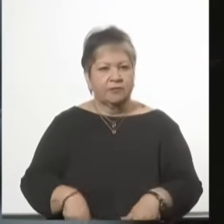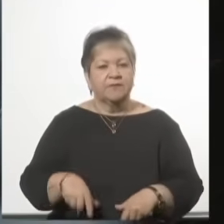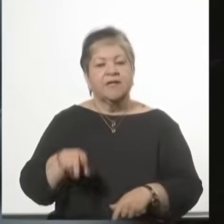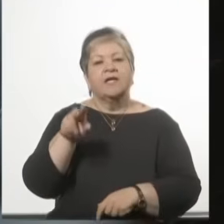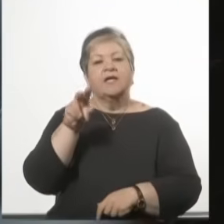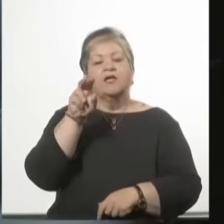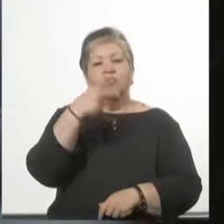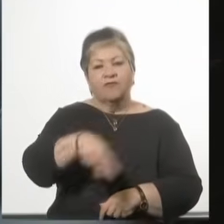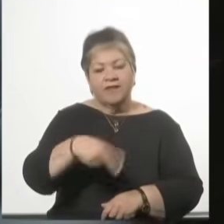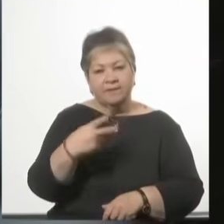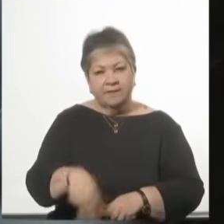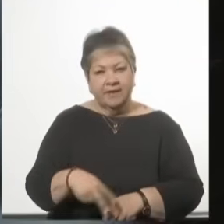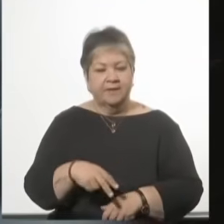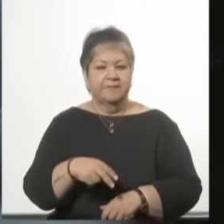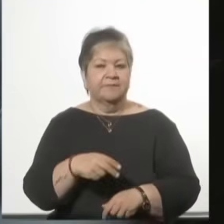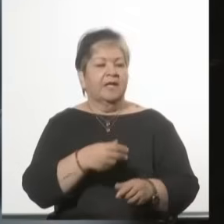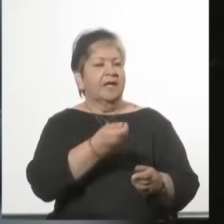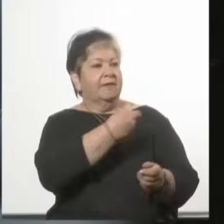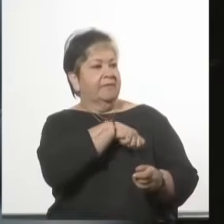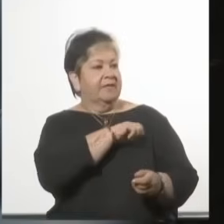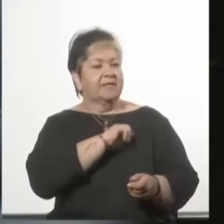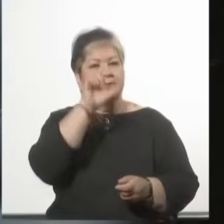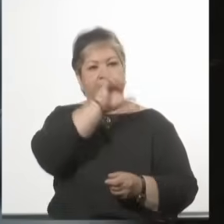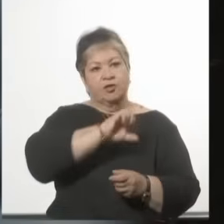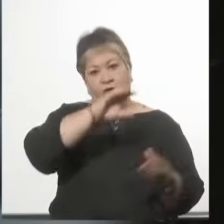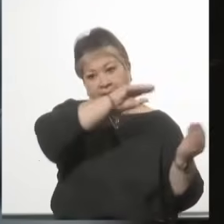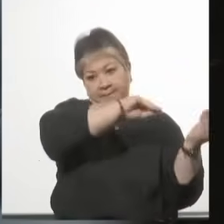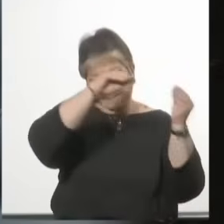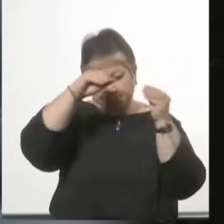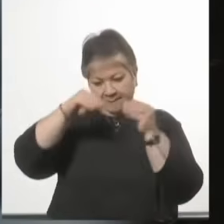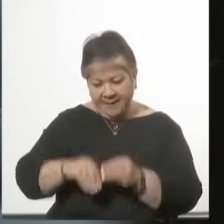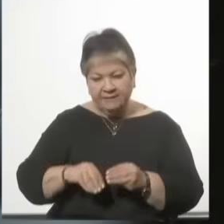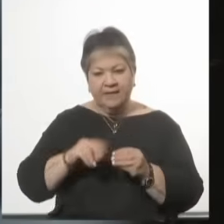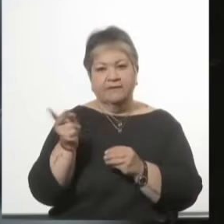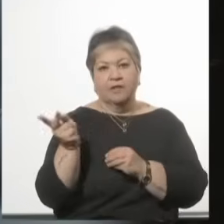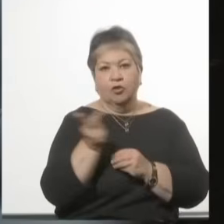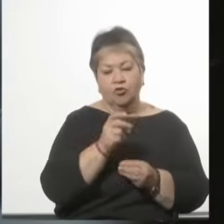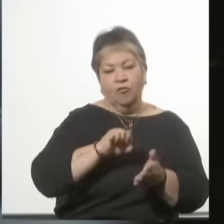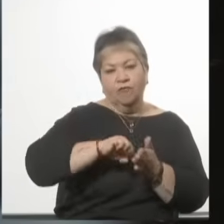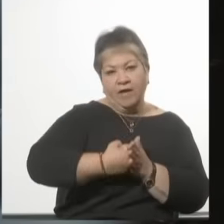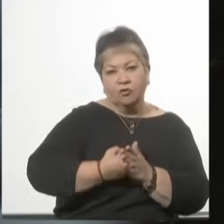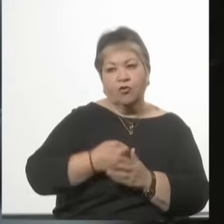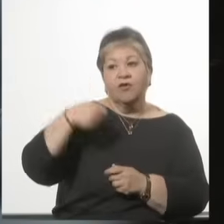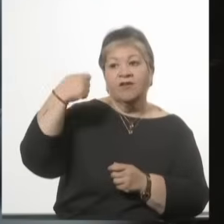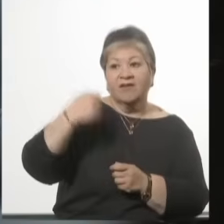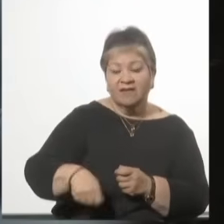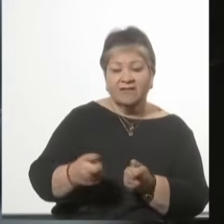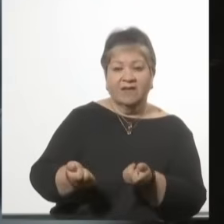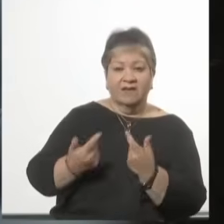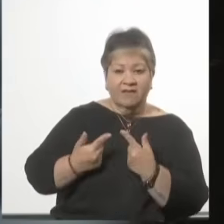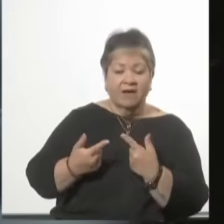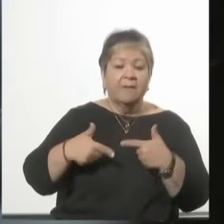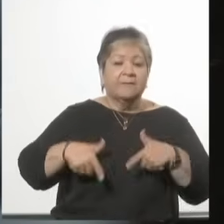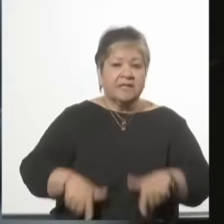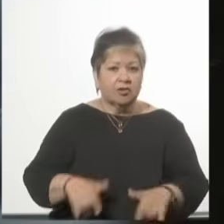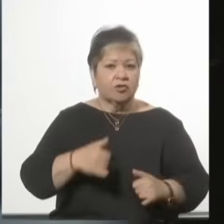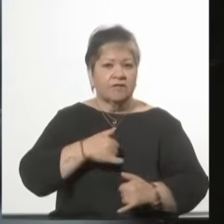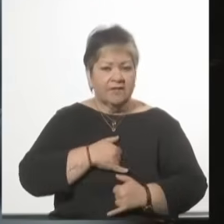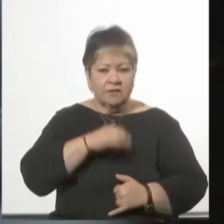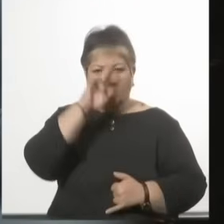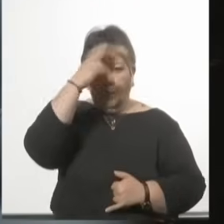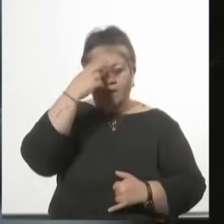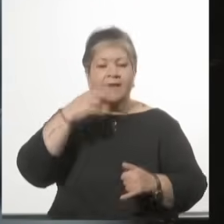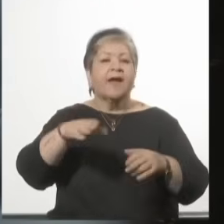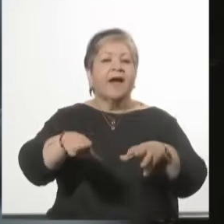parte de Cardama las certificaciones de firmas de RedBridge y Eurocommerce Bank, las que son aceptadas por el Ministerio de Defensa Nacional